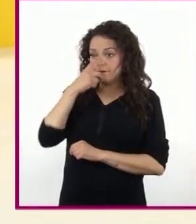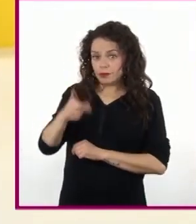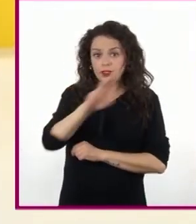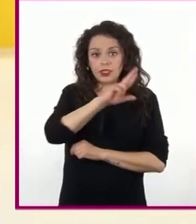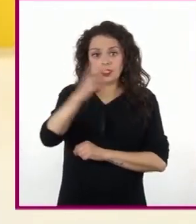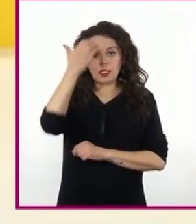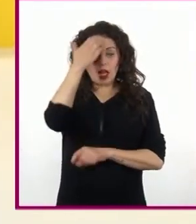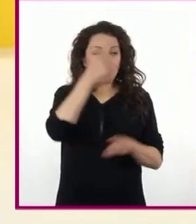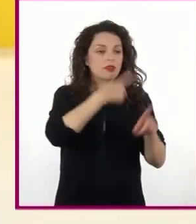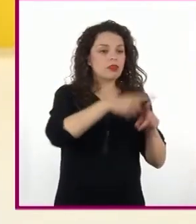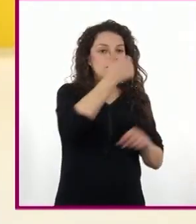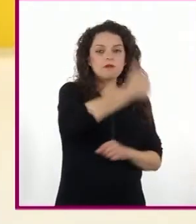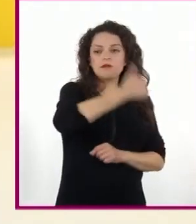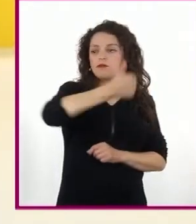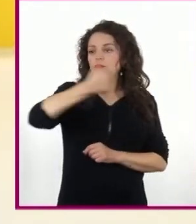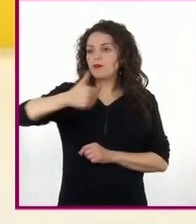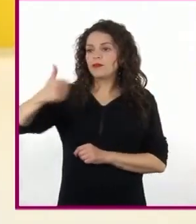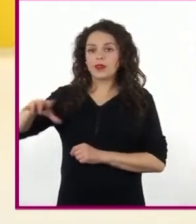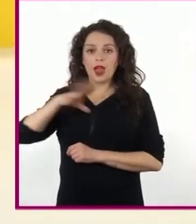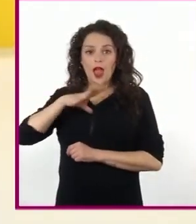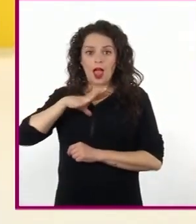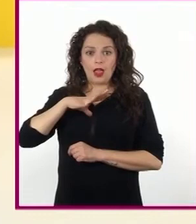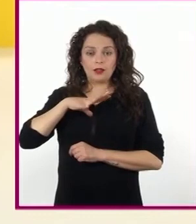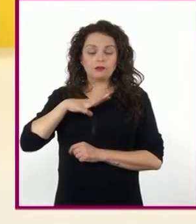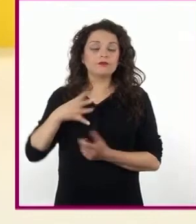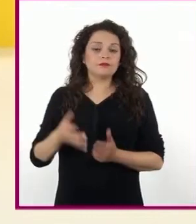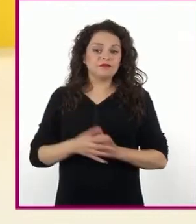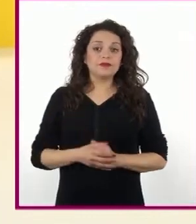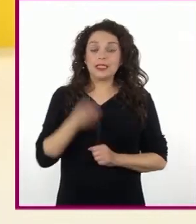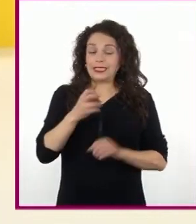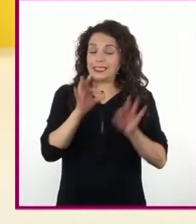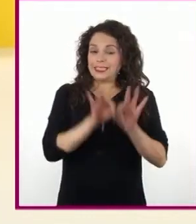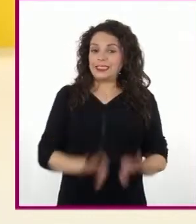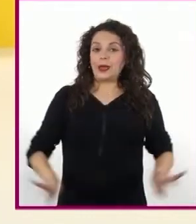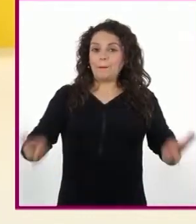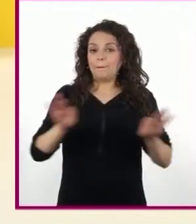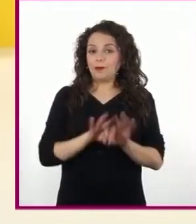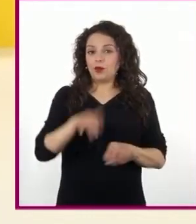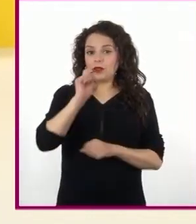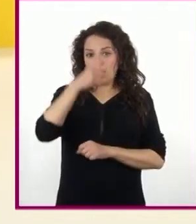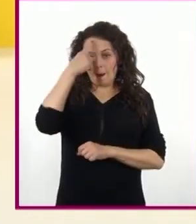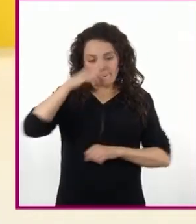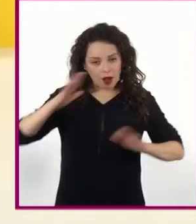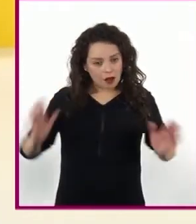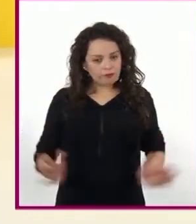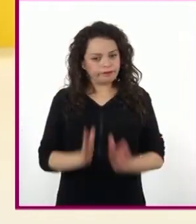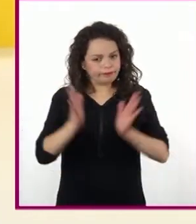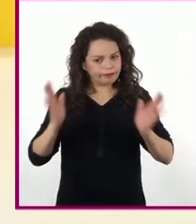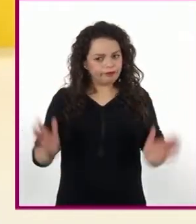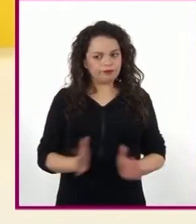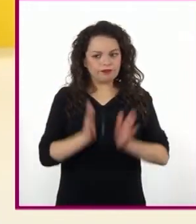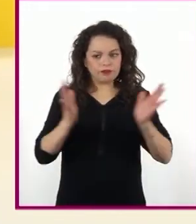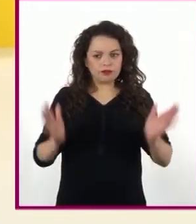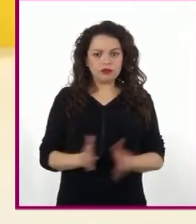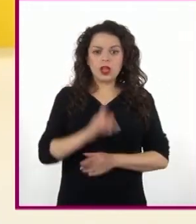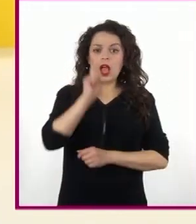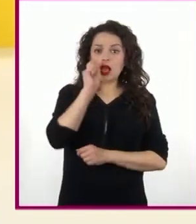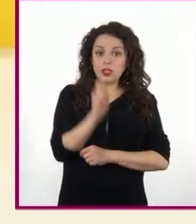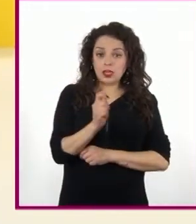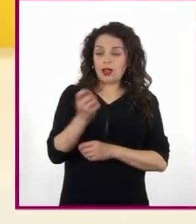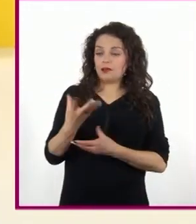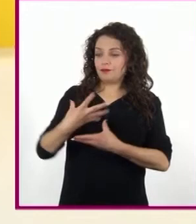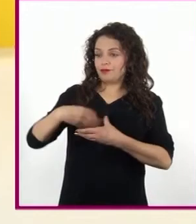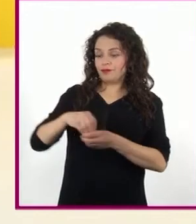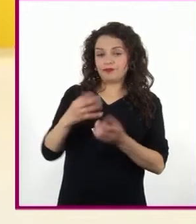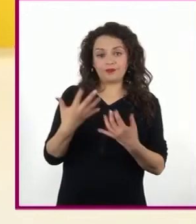diferencias y la interculturalidad en nuestros espacios es fundamental para propiciar la inclusión y una cultura que la fomente,